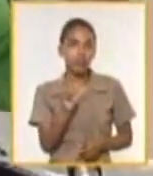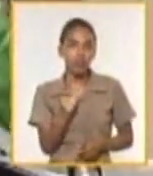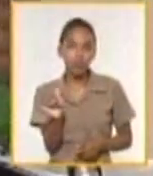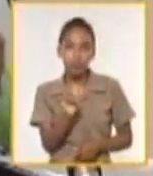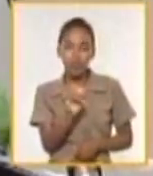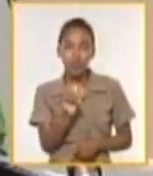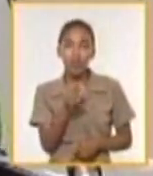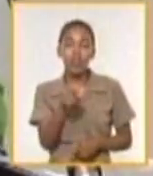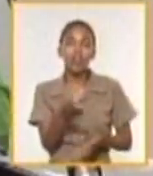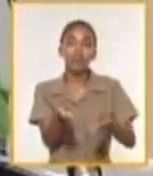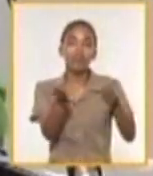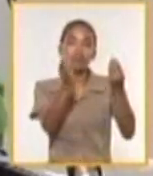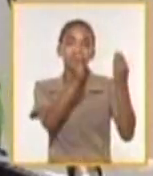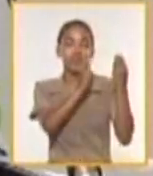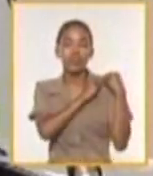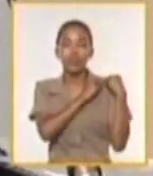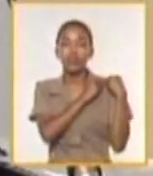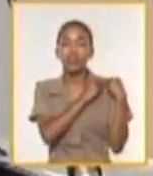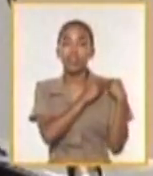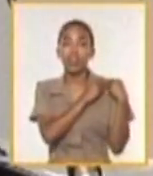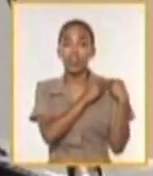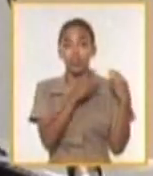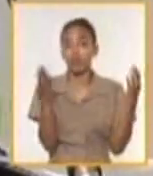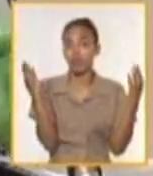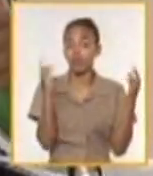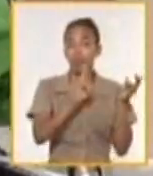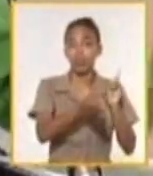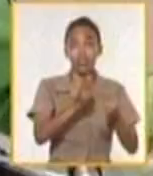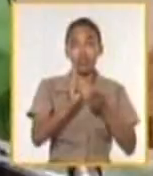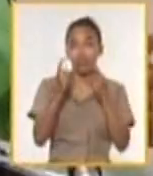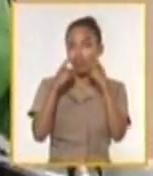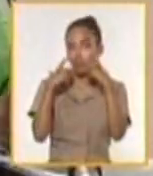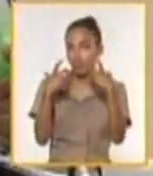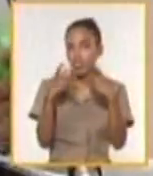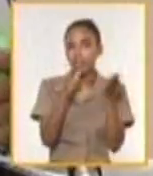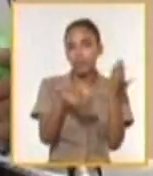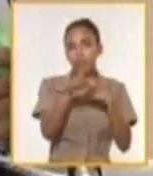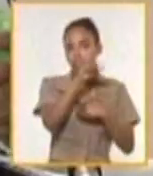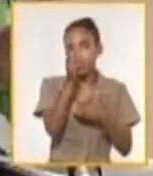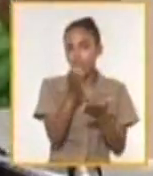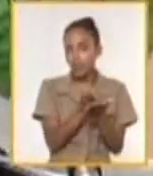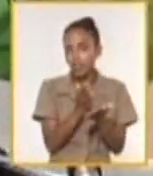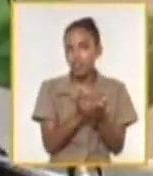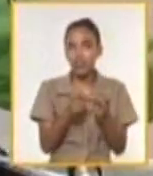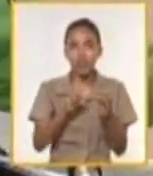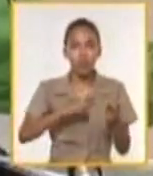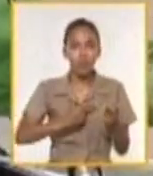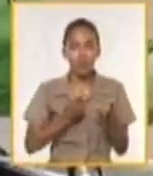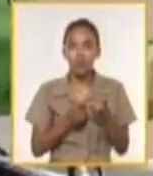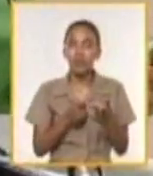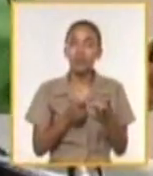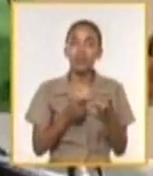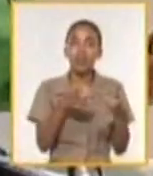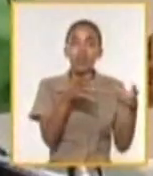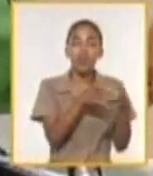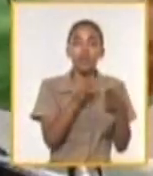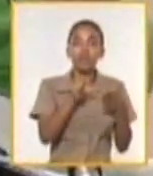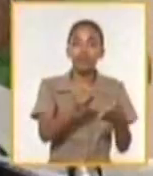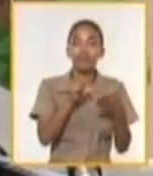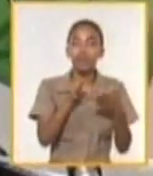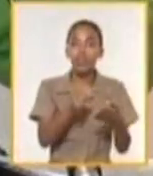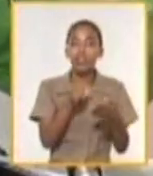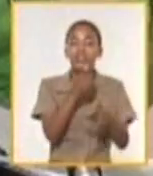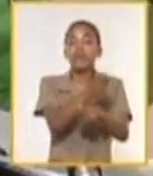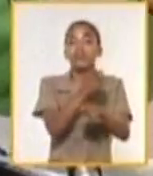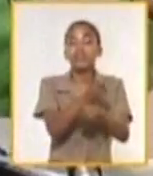asume direcciones importantísimas, los ministerios de Educación, de Cultura, dirige la campaña de alfabetización, con